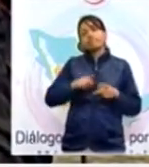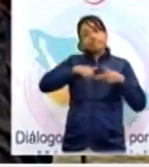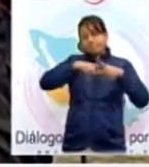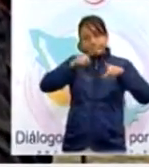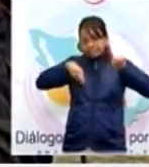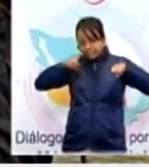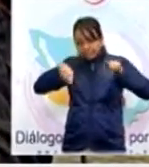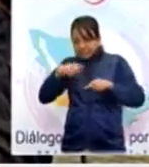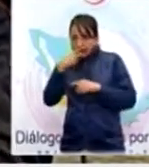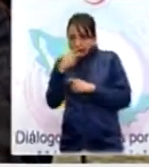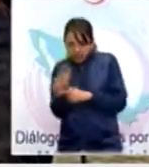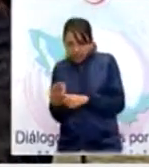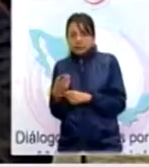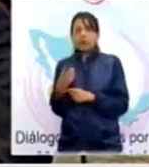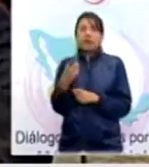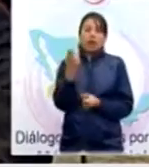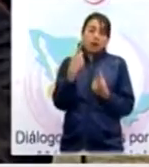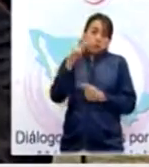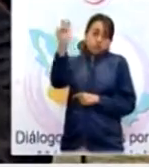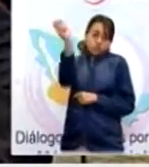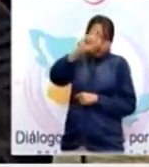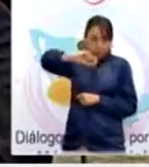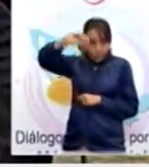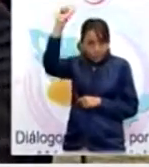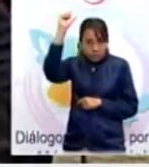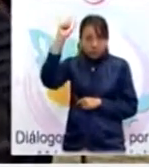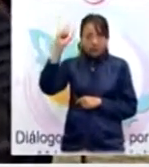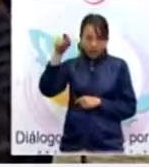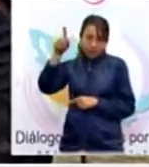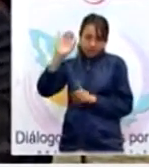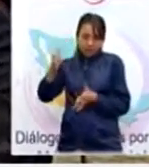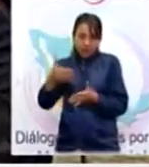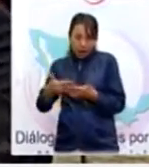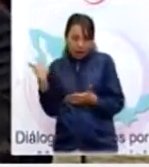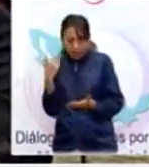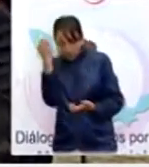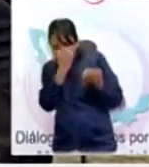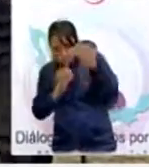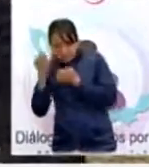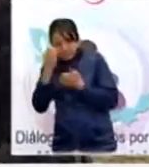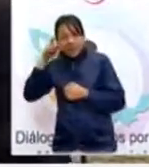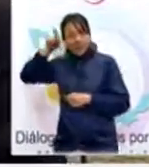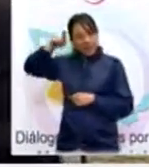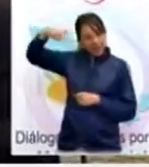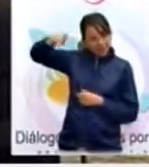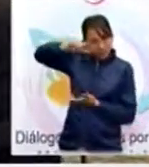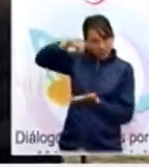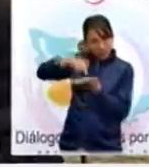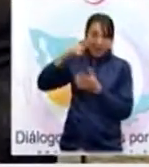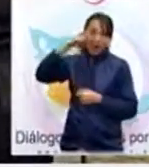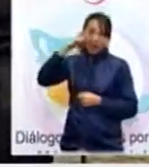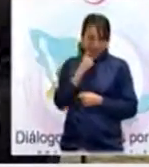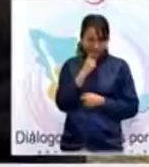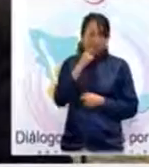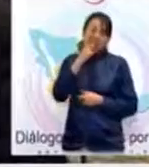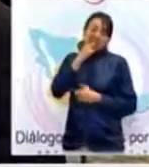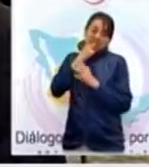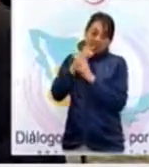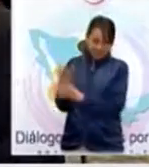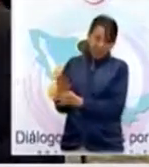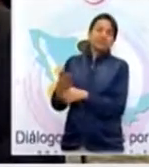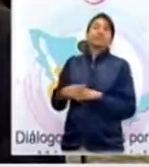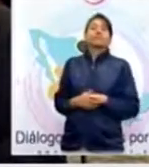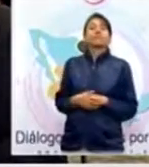profesionistas y analistas que nos han proporcionado en Guerrero es que, después del gobierno en su